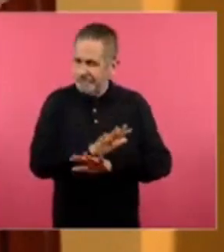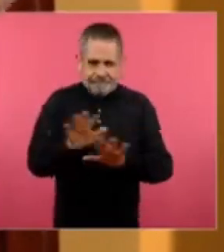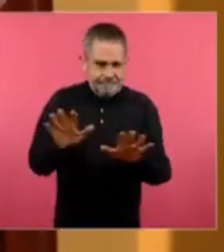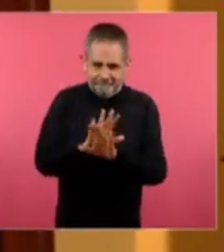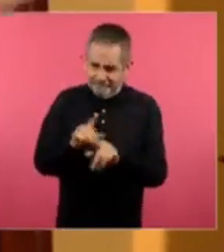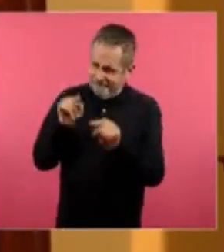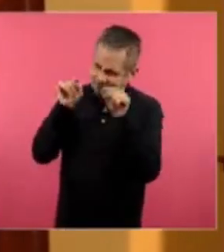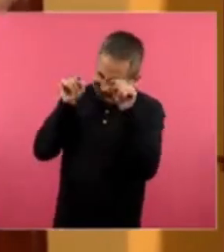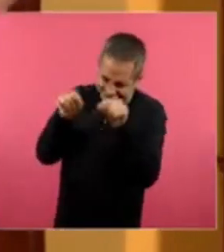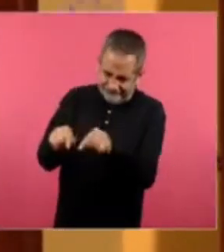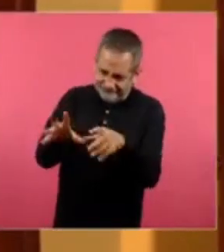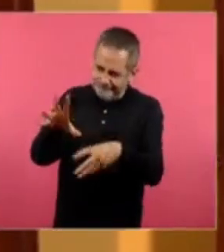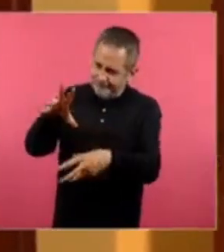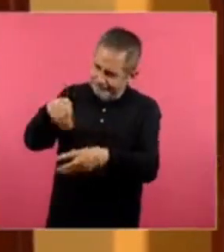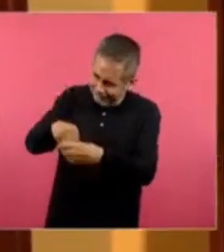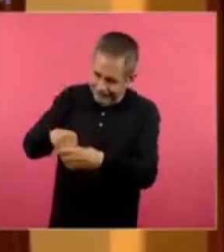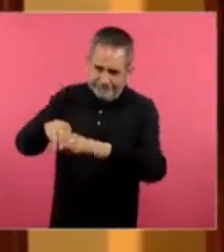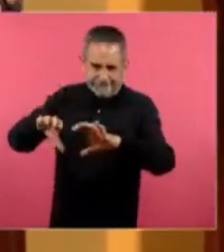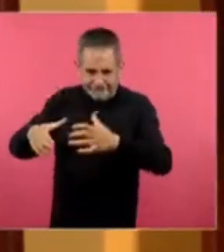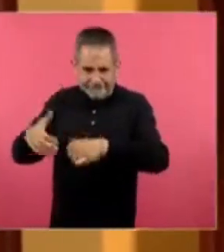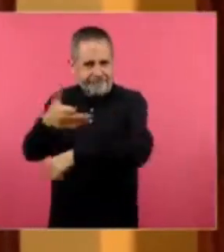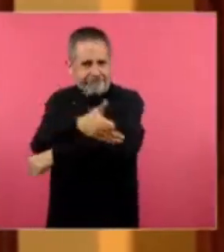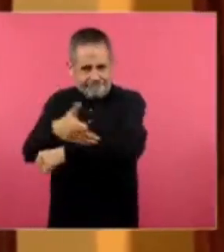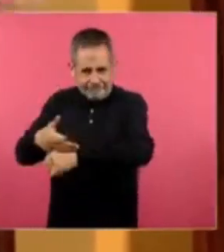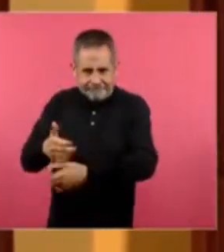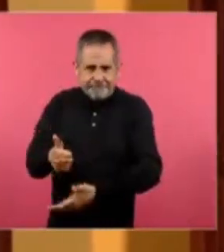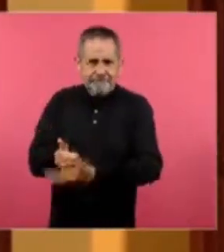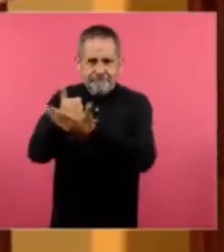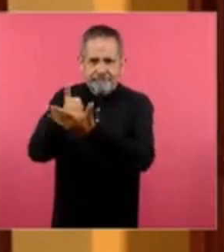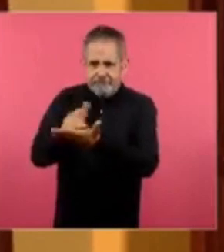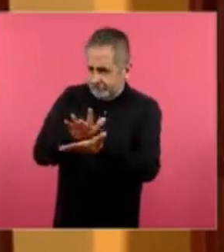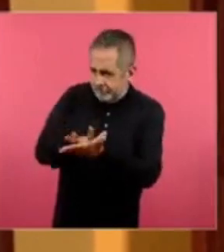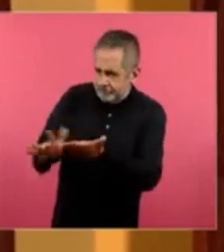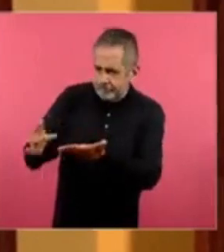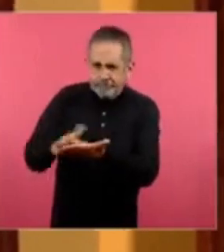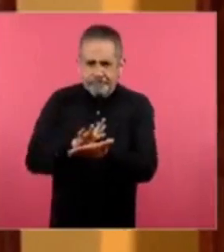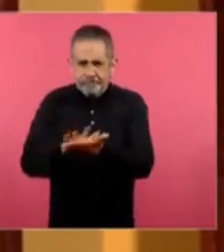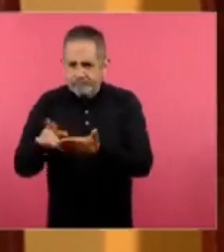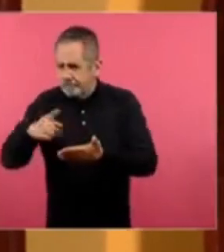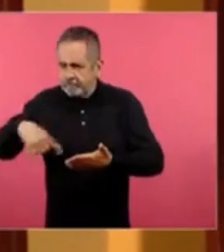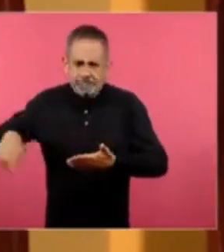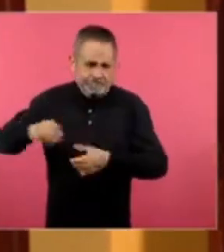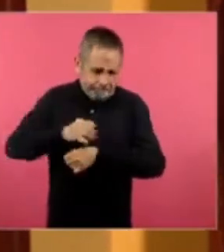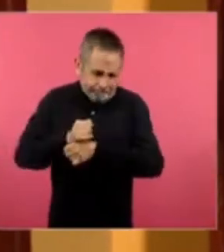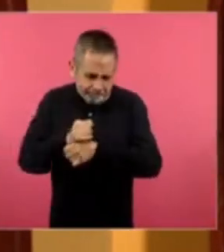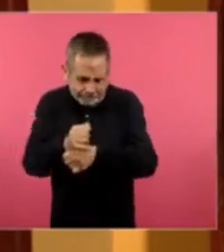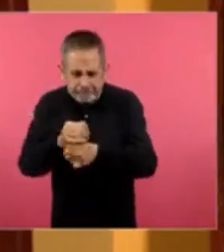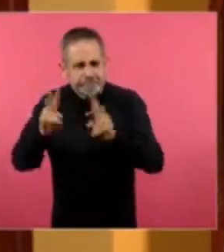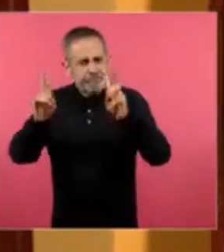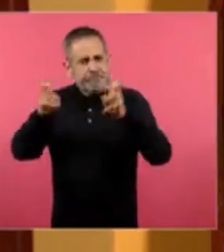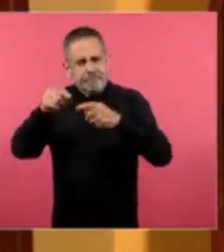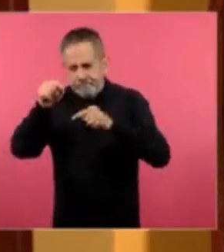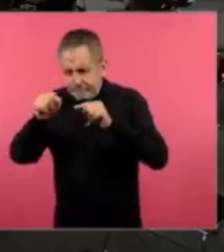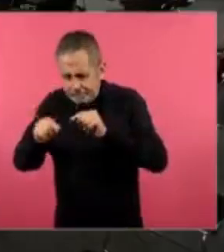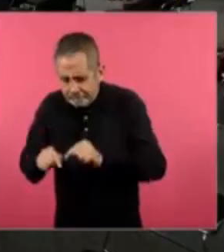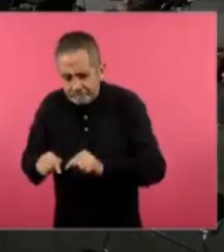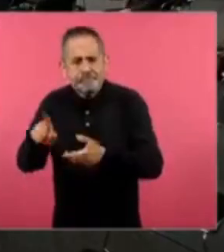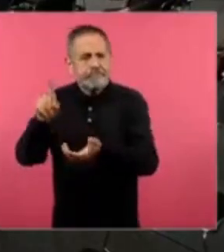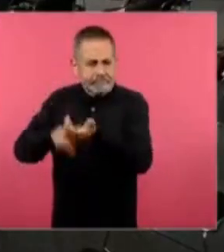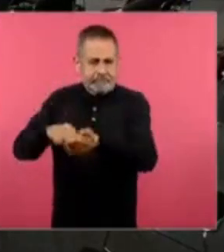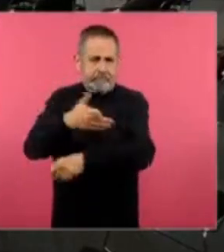aquí ya tienen una herramienta de la que se pueden apoyar para hacer sus investigaciones de los temas que se trabajan en el